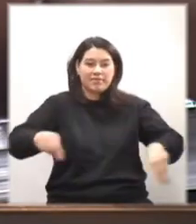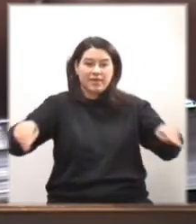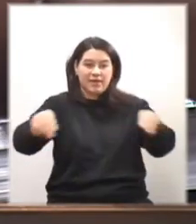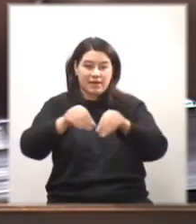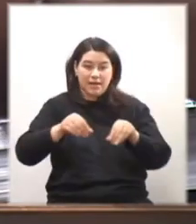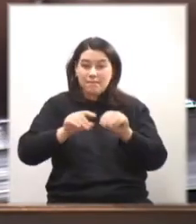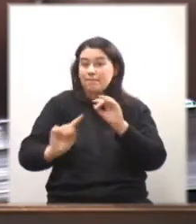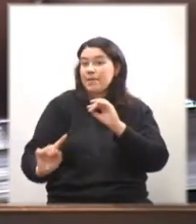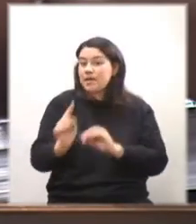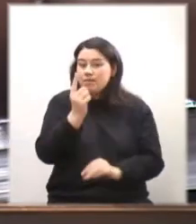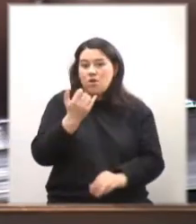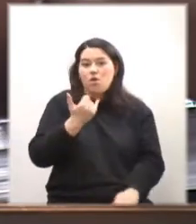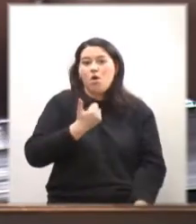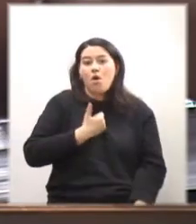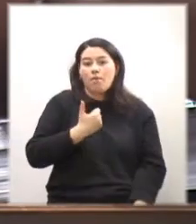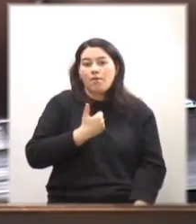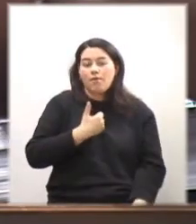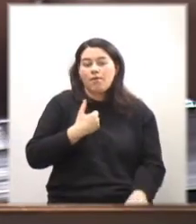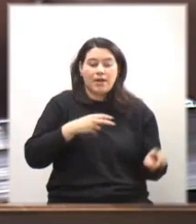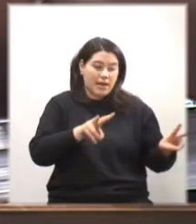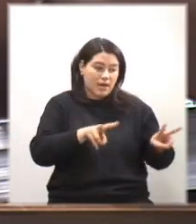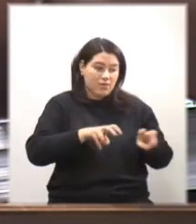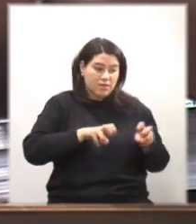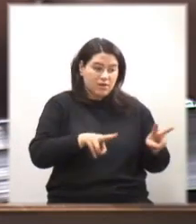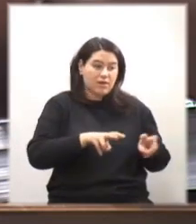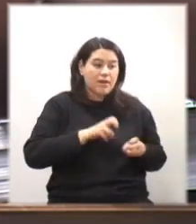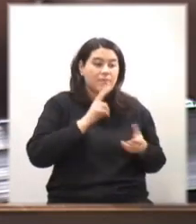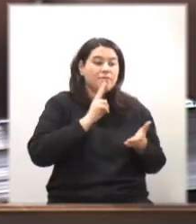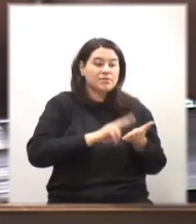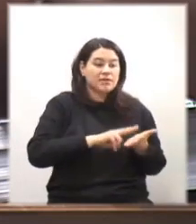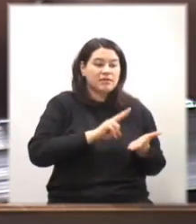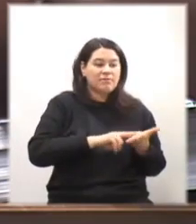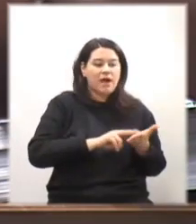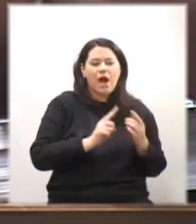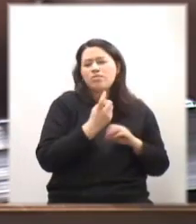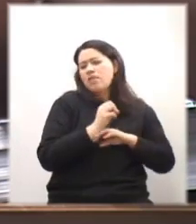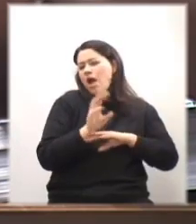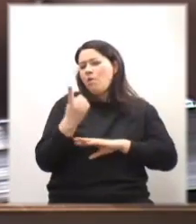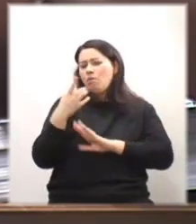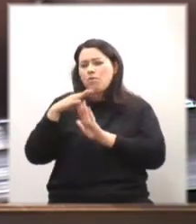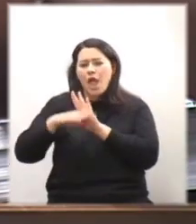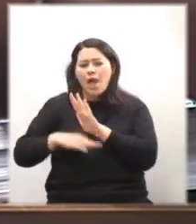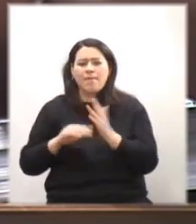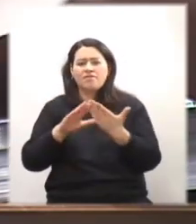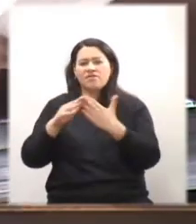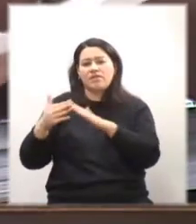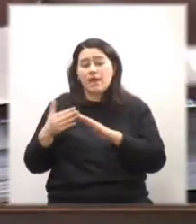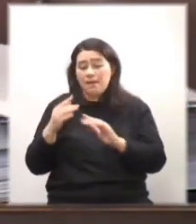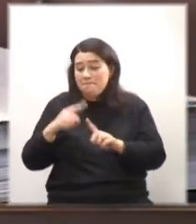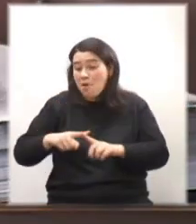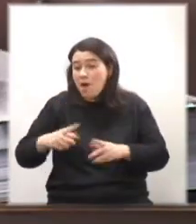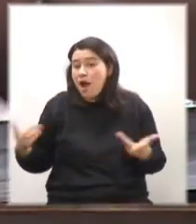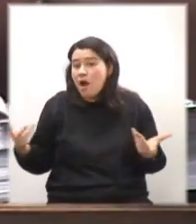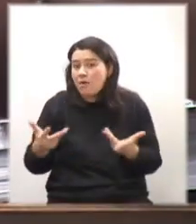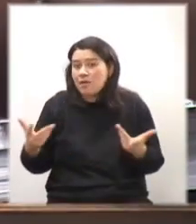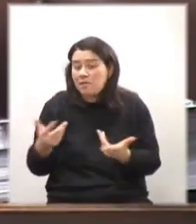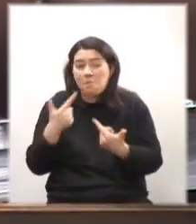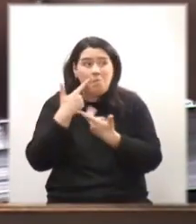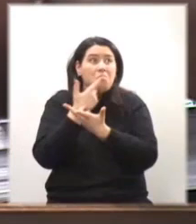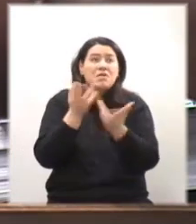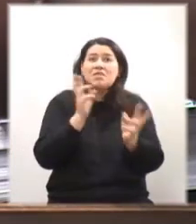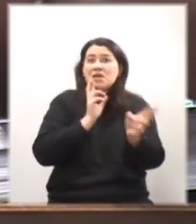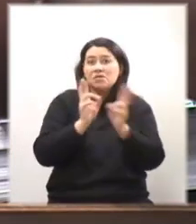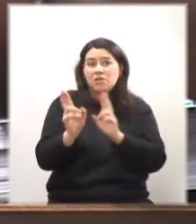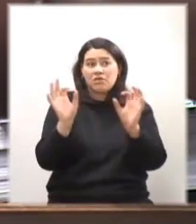tierras. Primero se redirigió esta recaudación impositiva a un programa de vivienda del que por ahora no se